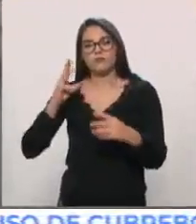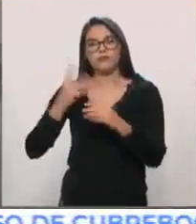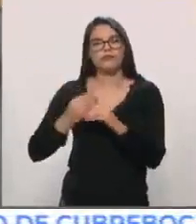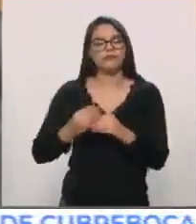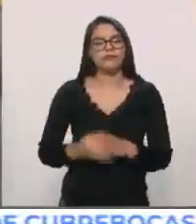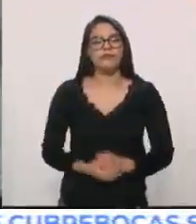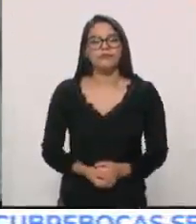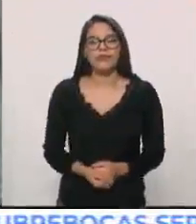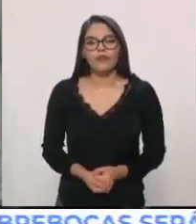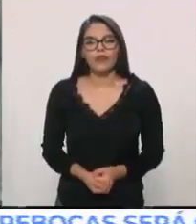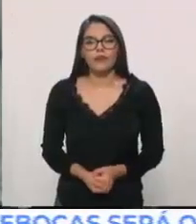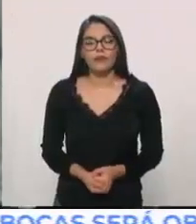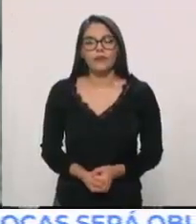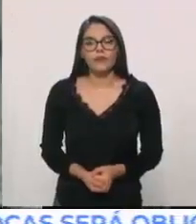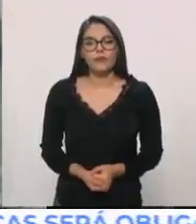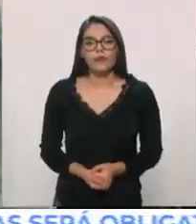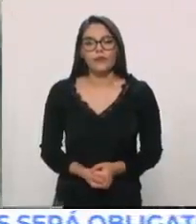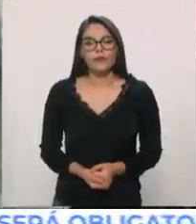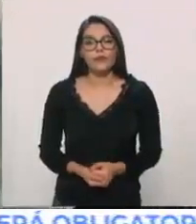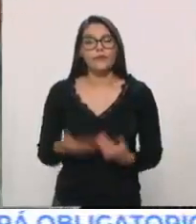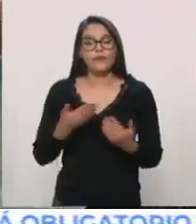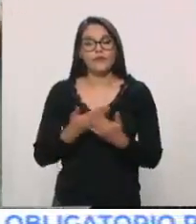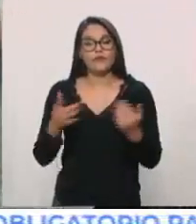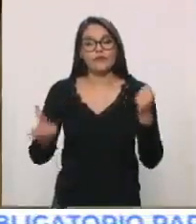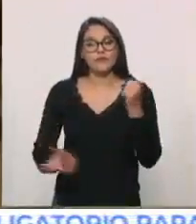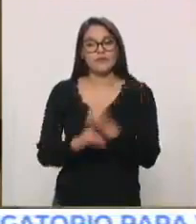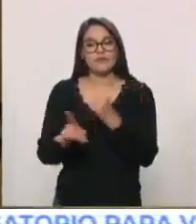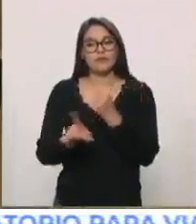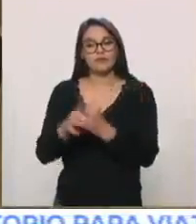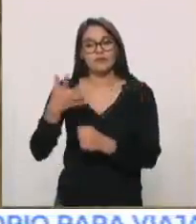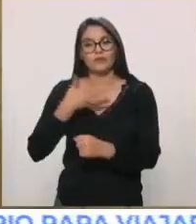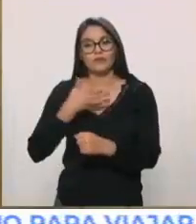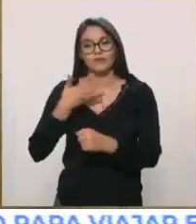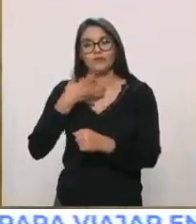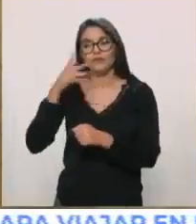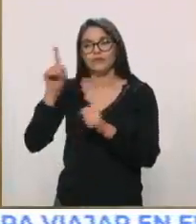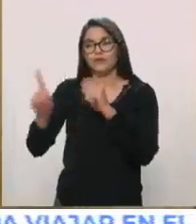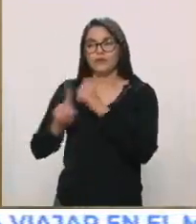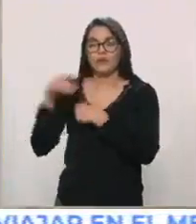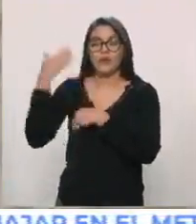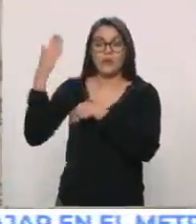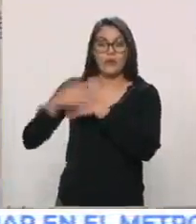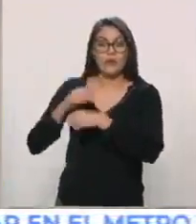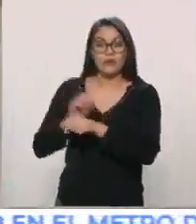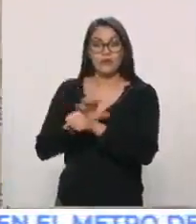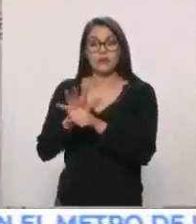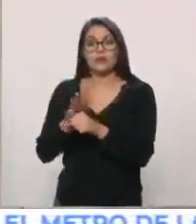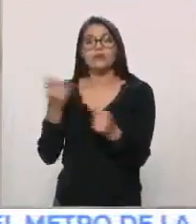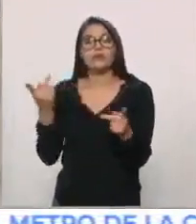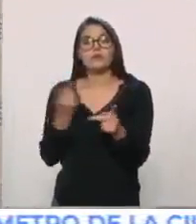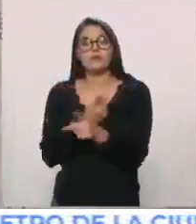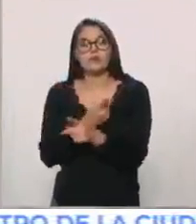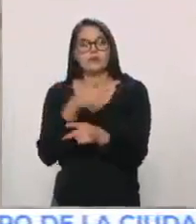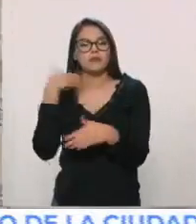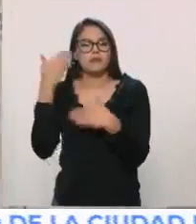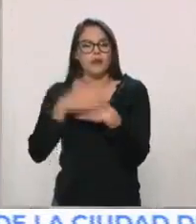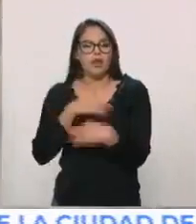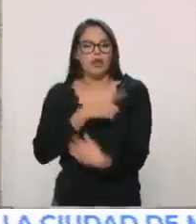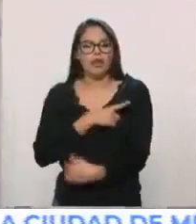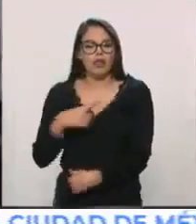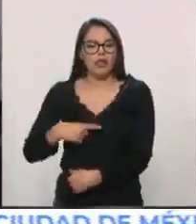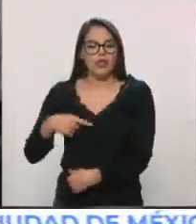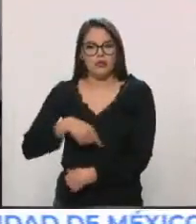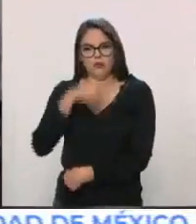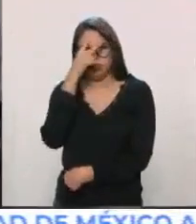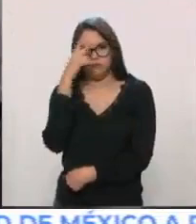Como parte del contexto de la emergencia económica que dejará el COVID-19, hemos escuchado con frecuencia el concepto de deuda pública, su crecimiento y las